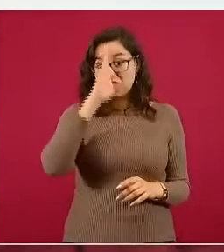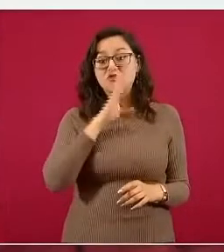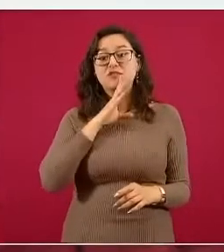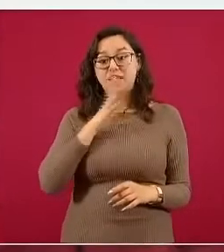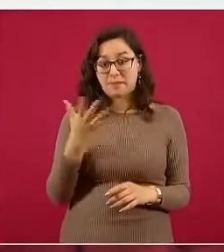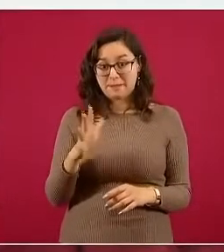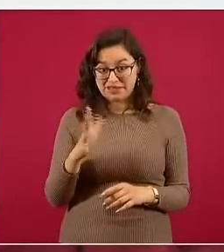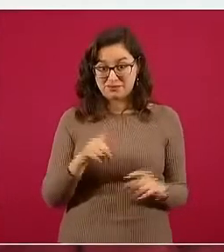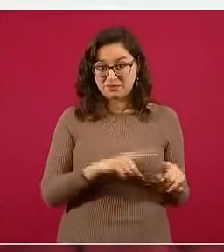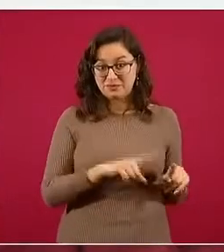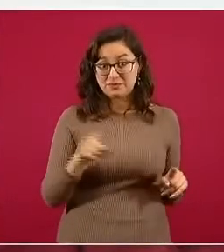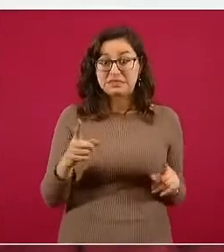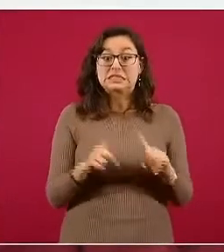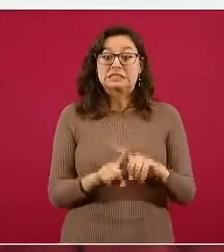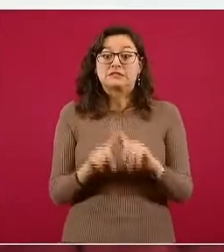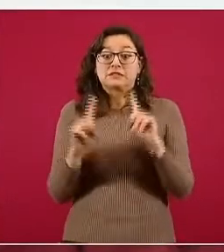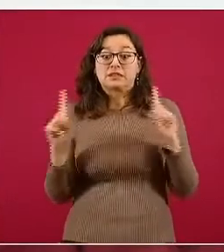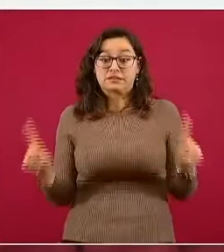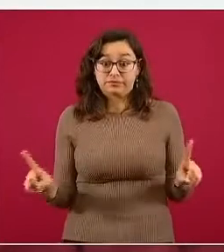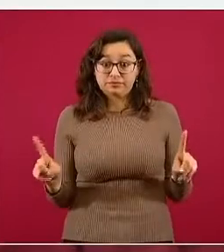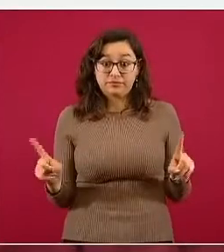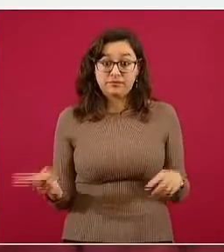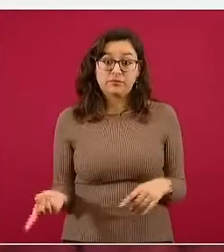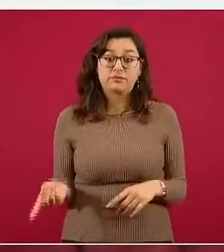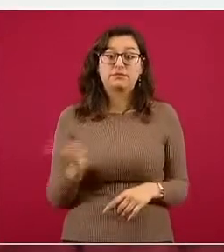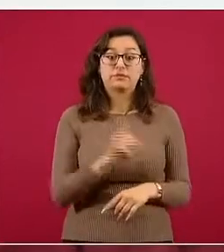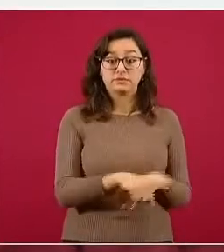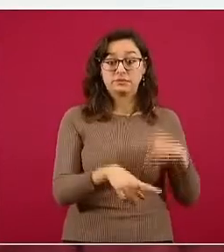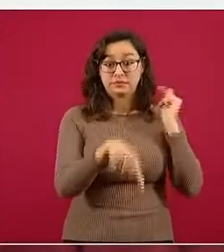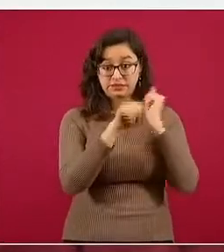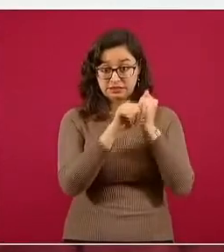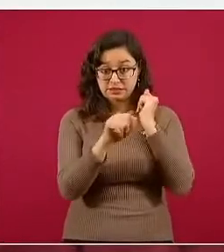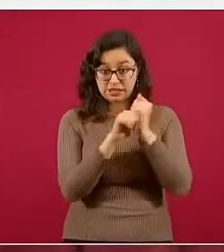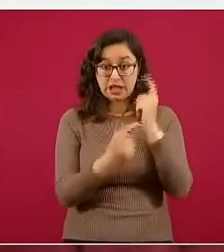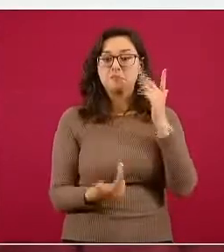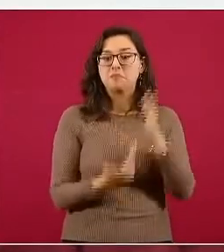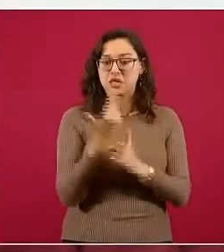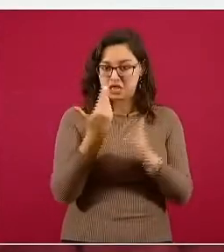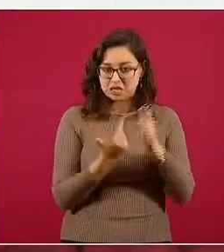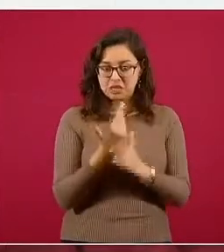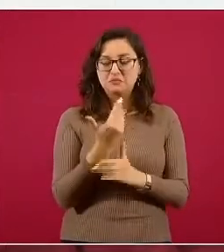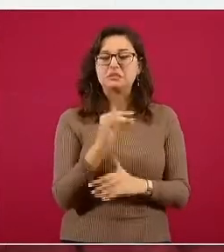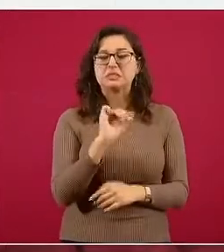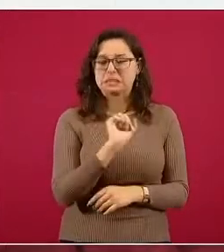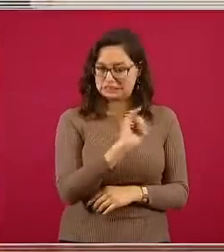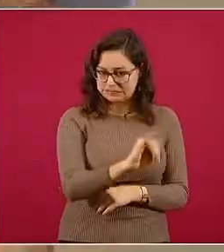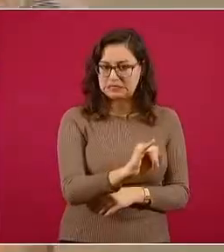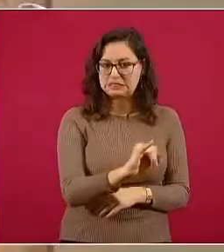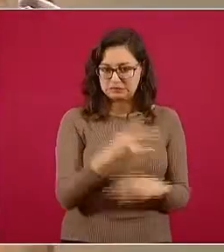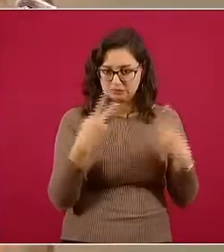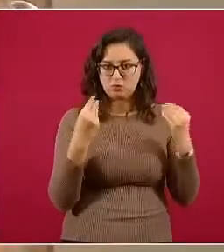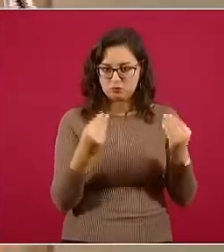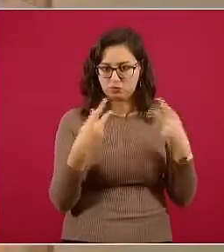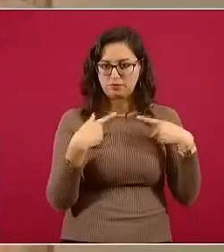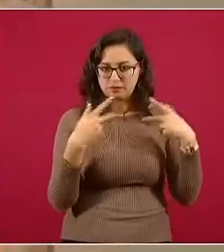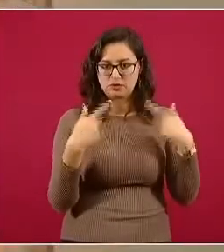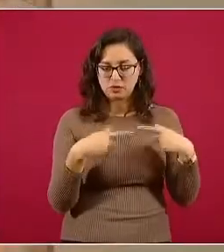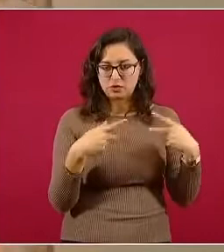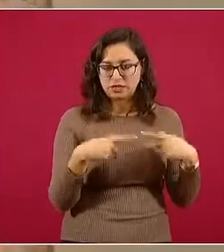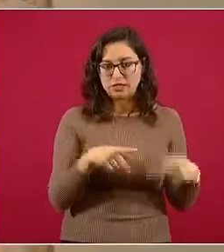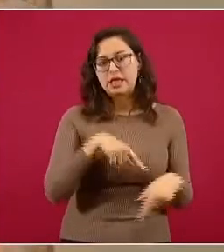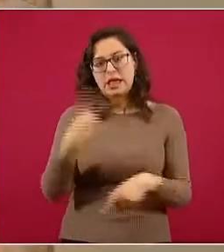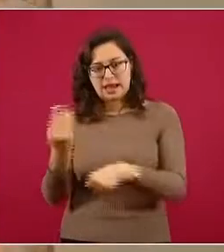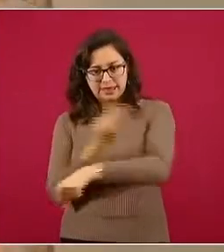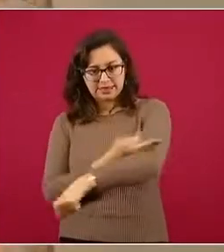transporte público se mantuvieron los picos de la mañana y de la tarde, pero una afluencia mucho menor. Esto es